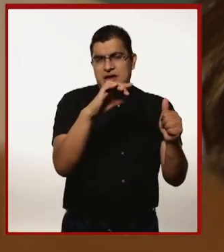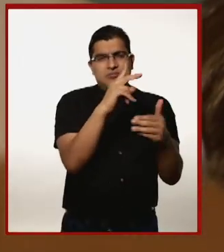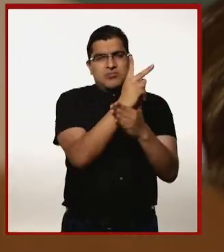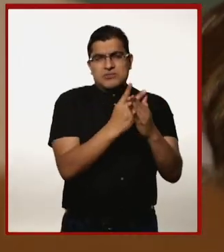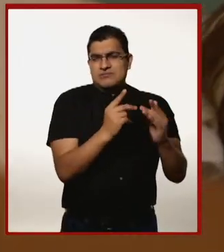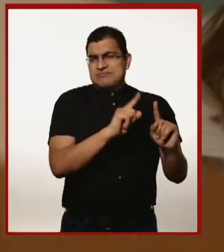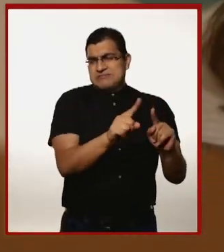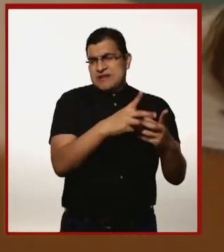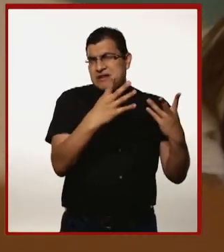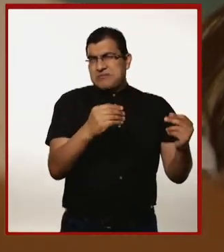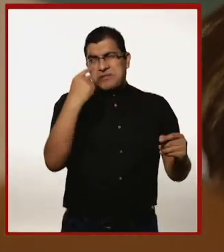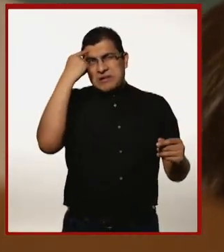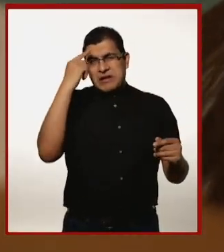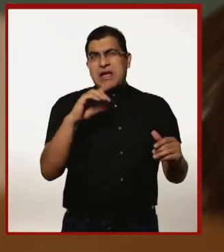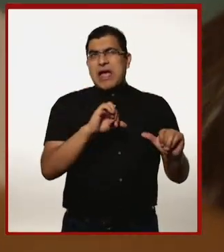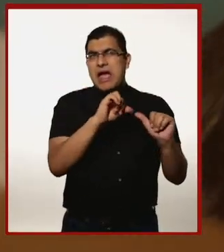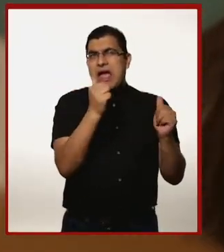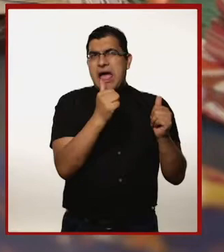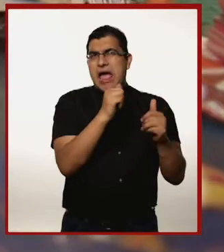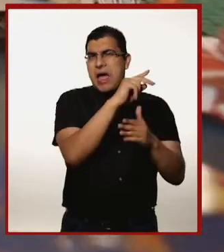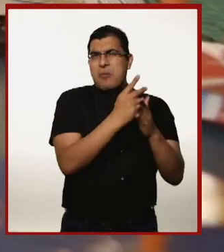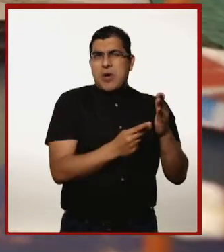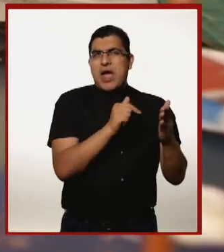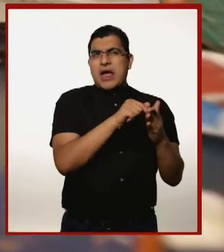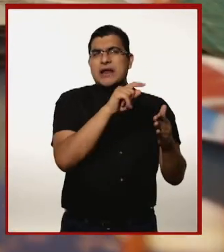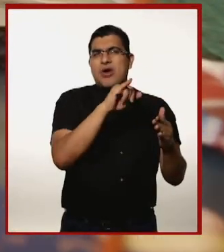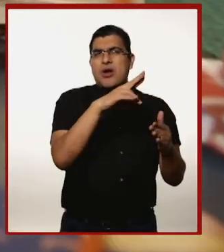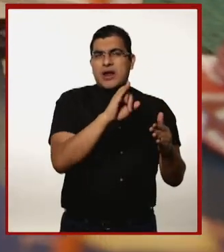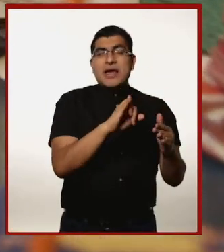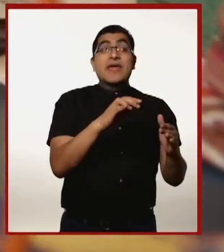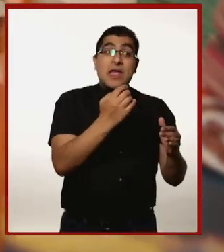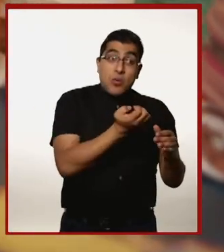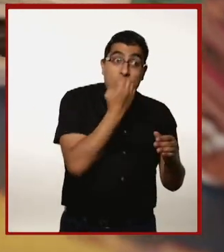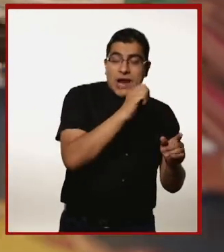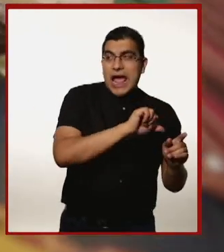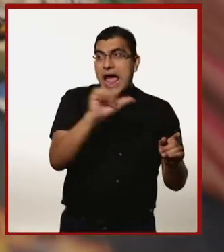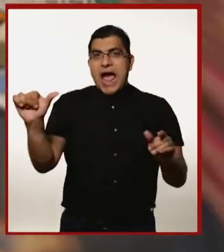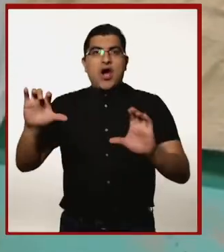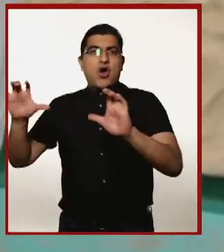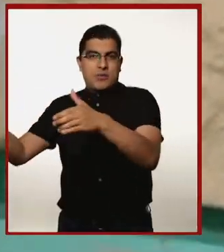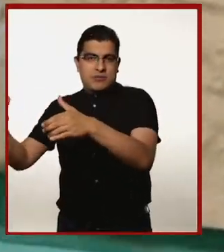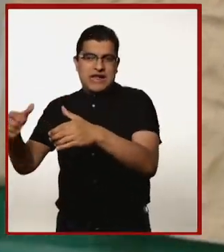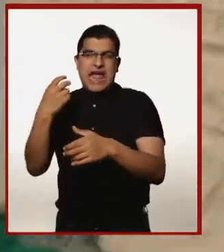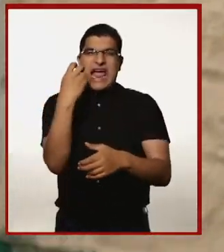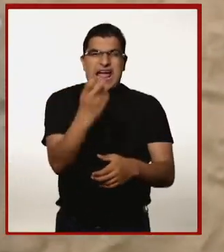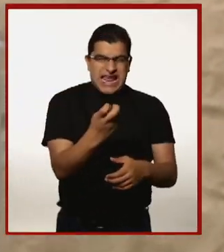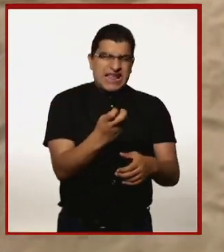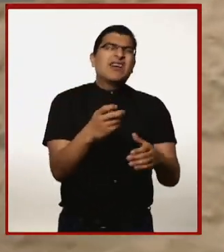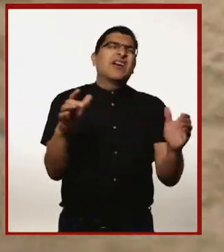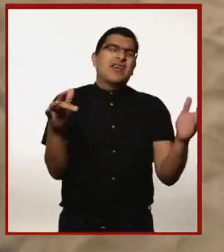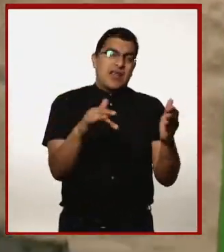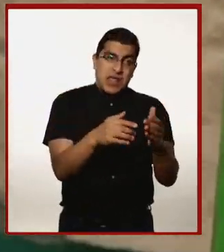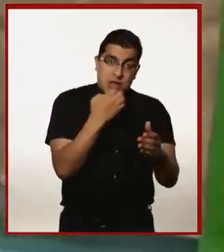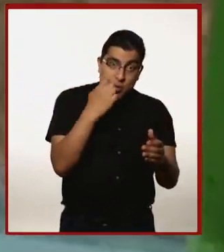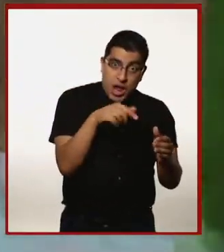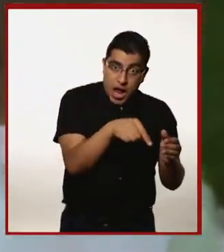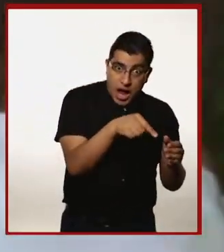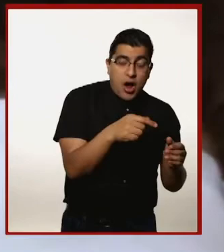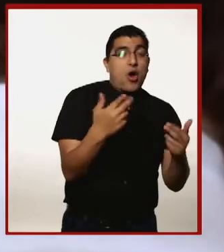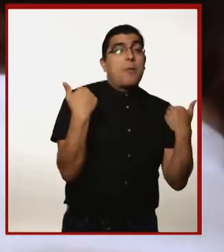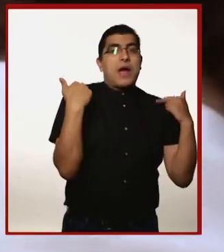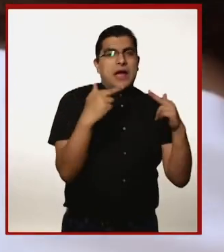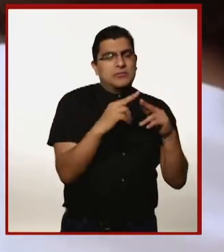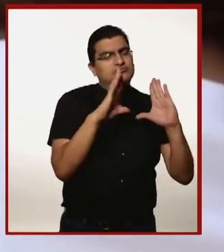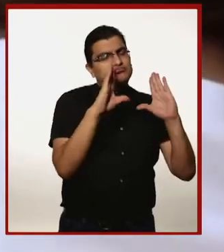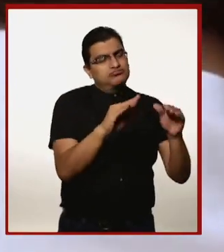varios proyectos, uno de ellos que puedo recordar ahora, Now Yolin se llama, que es de la escuela en la comunidad. Lo que se hacía era desde el espacio del